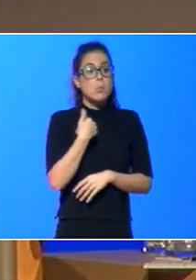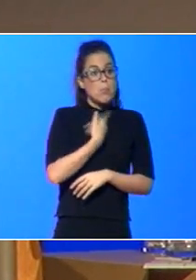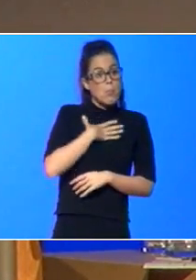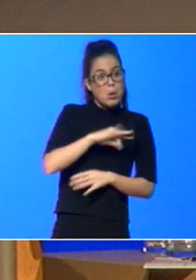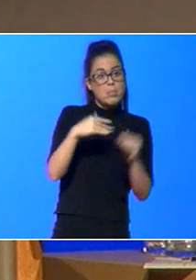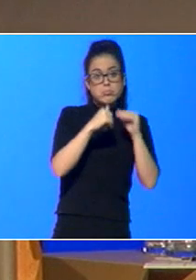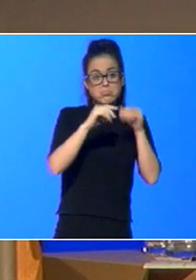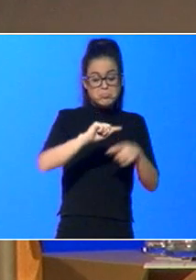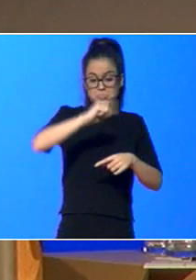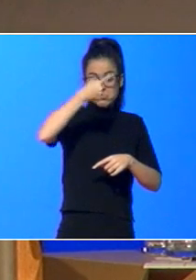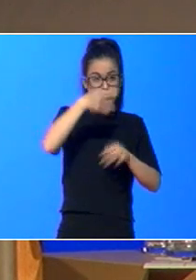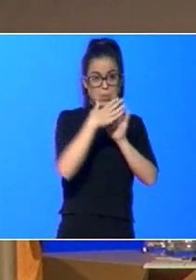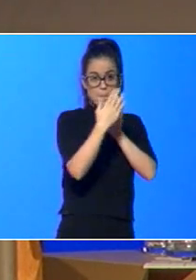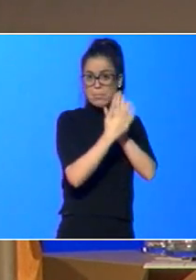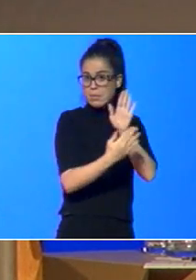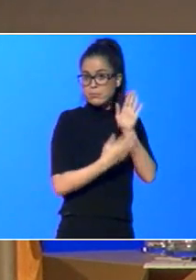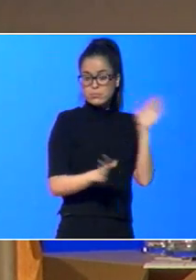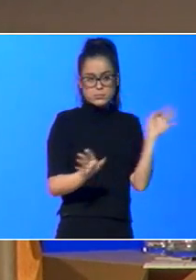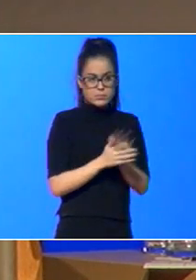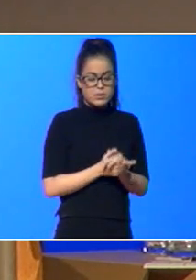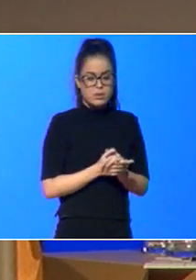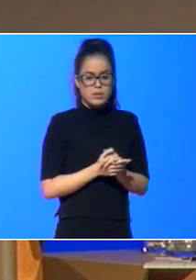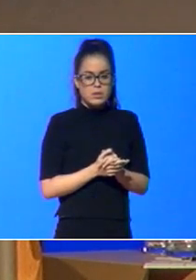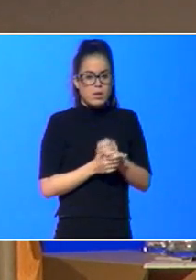fácil de visualizar, y a mí,